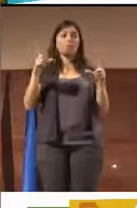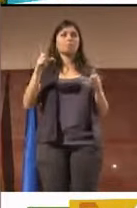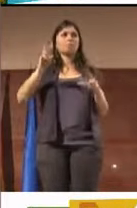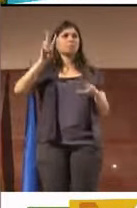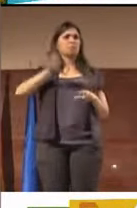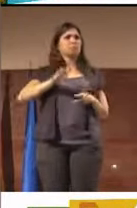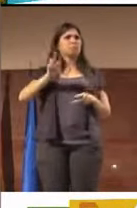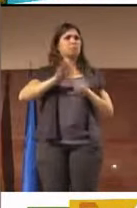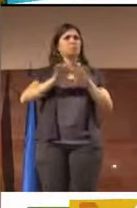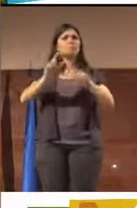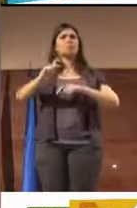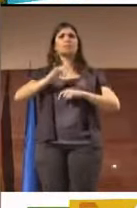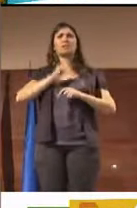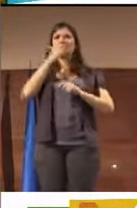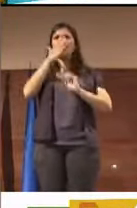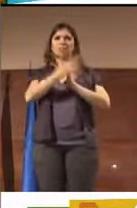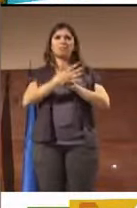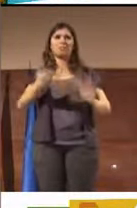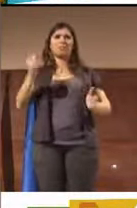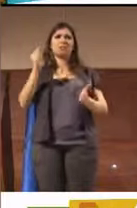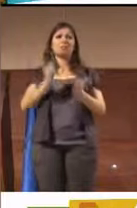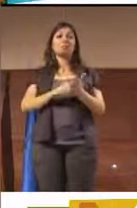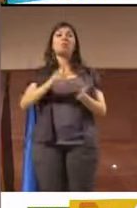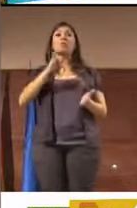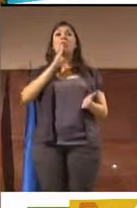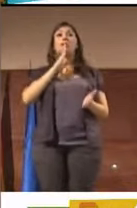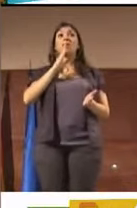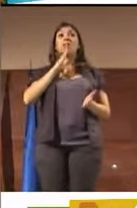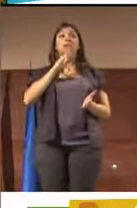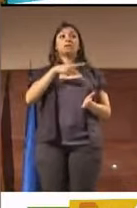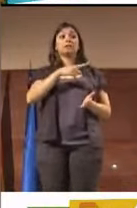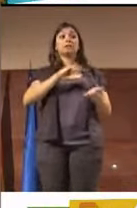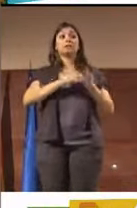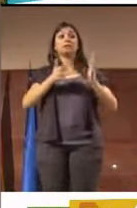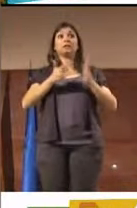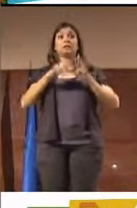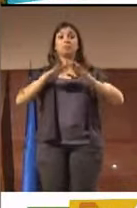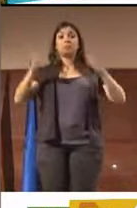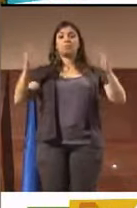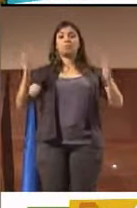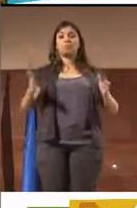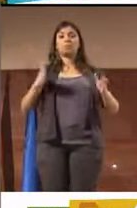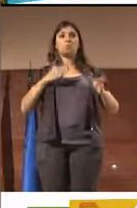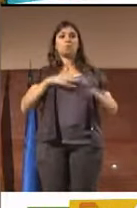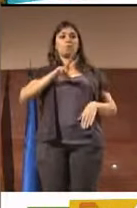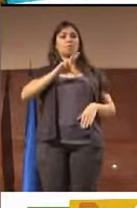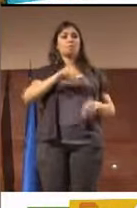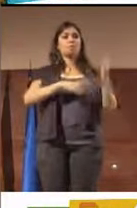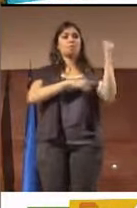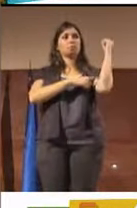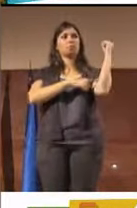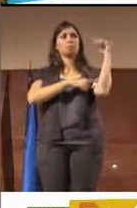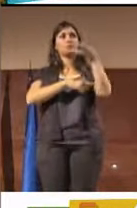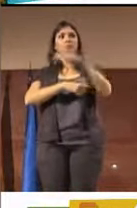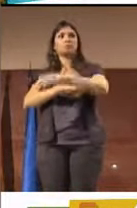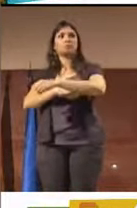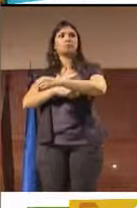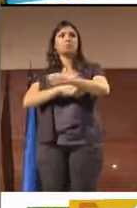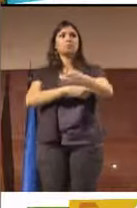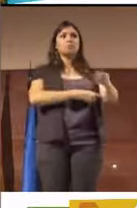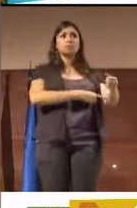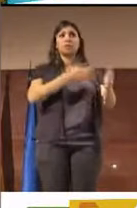le permite de una forma muy rápida ensamblar el sistema de Armón, y allá donde vaya